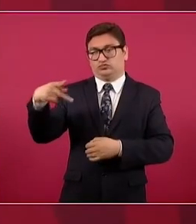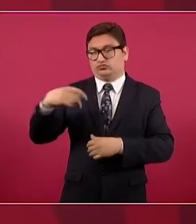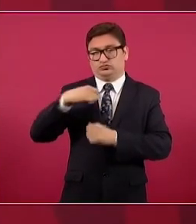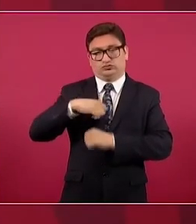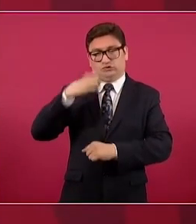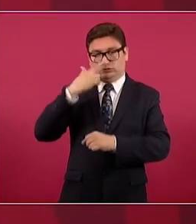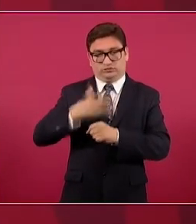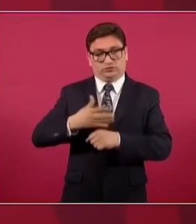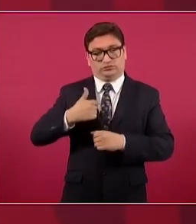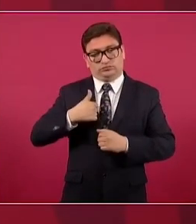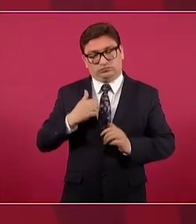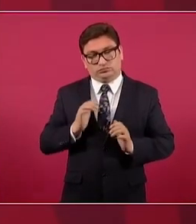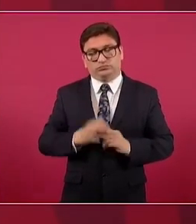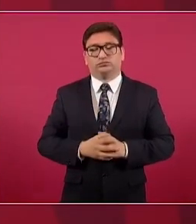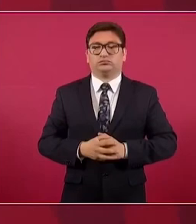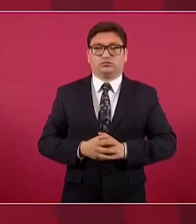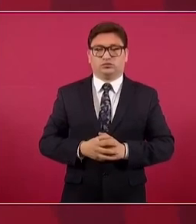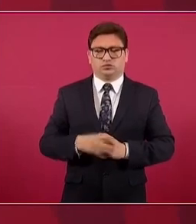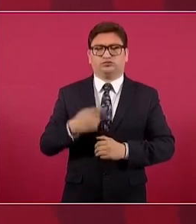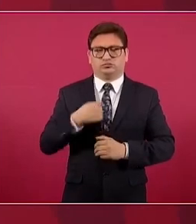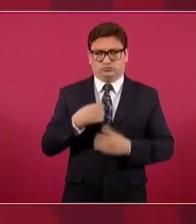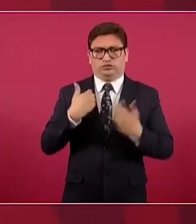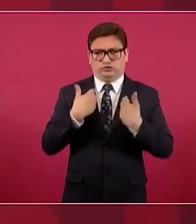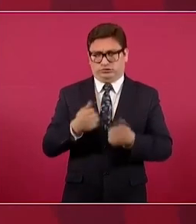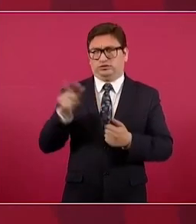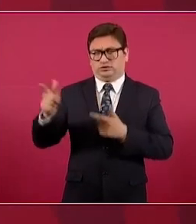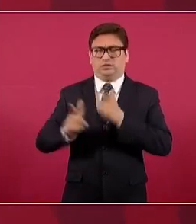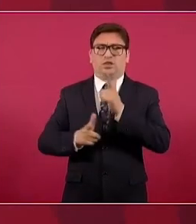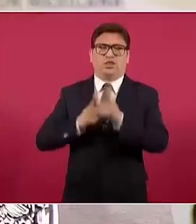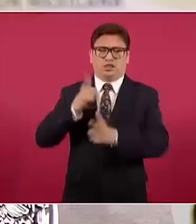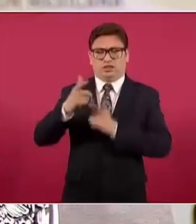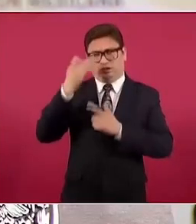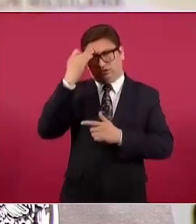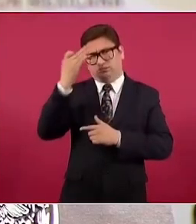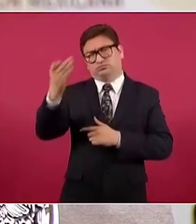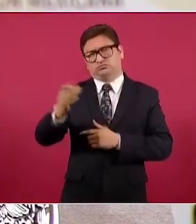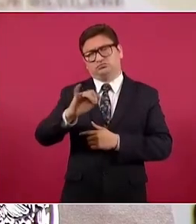y sí coincido de que tardan mucho.